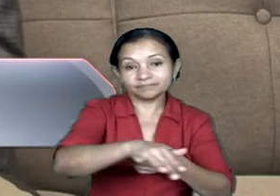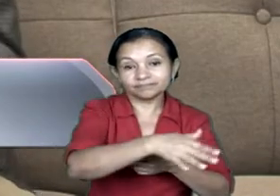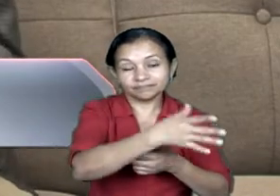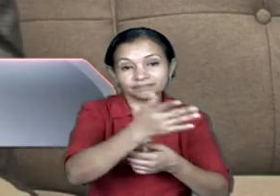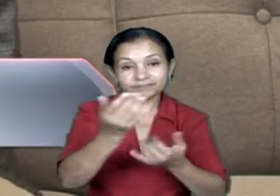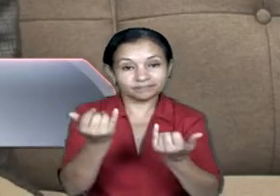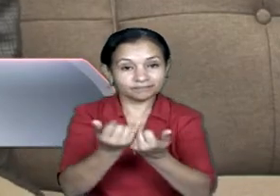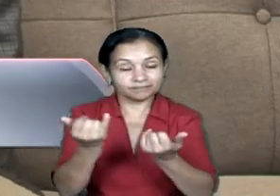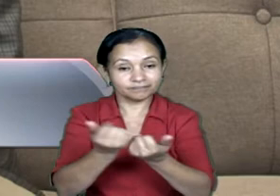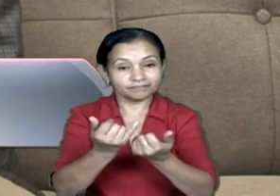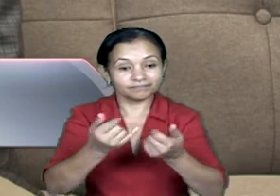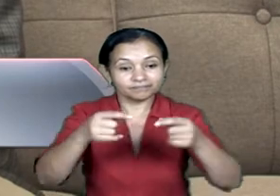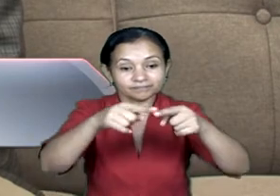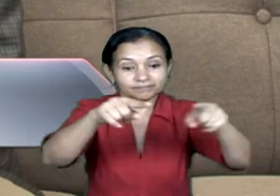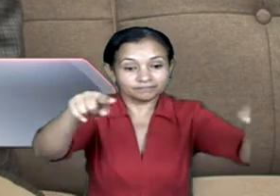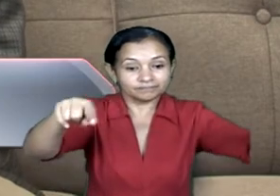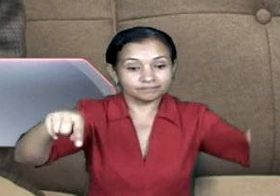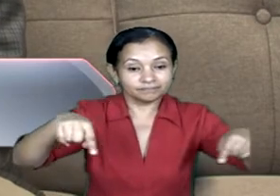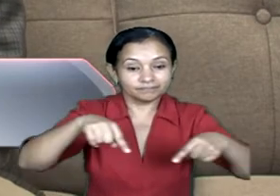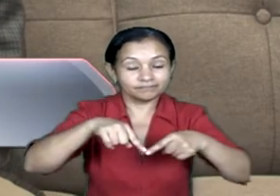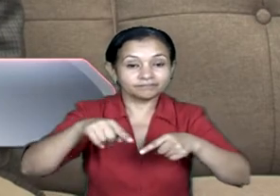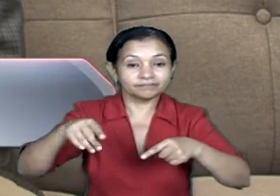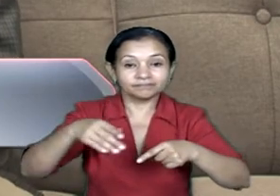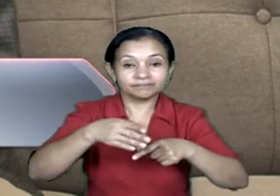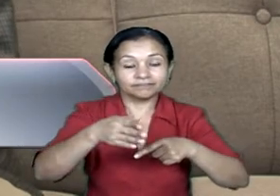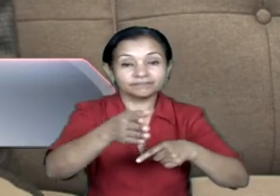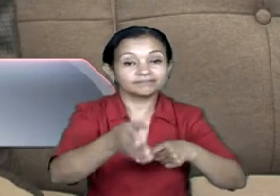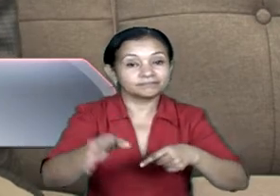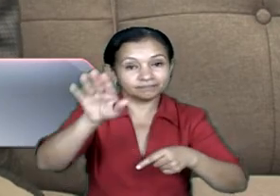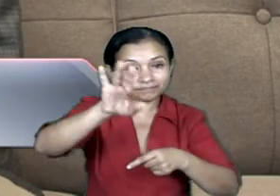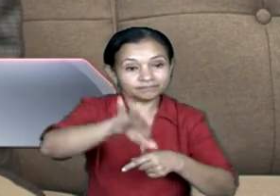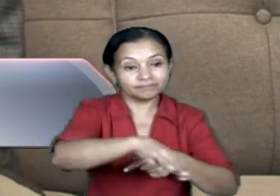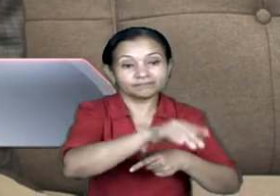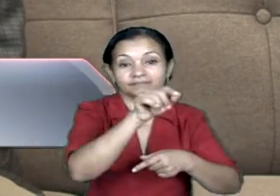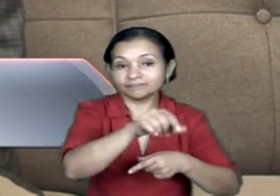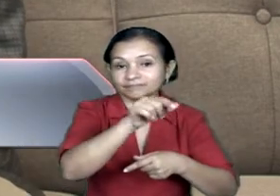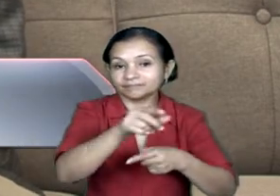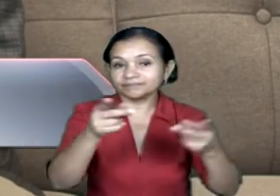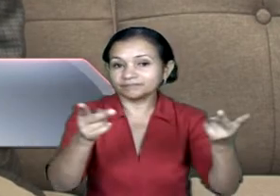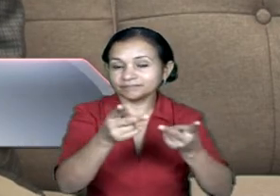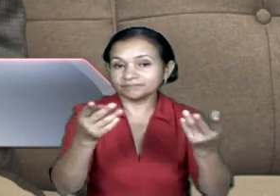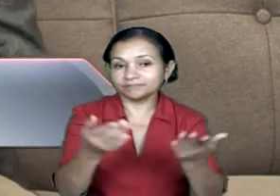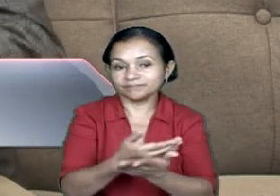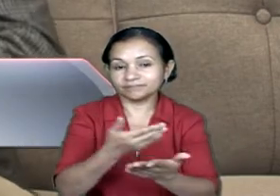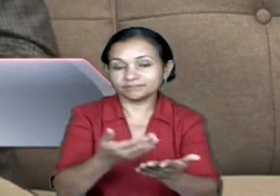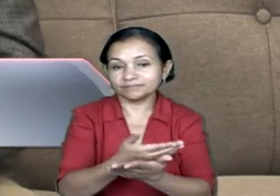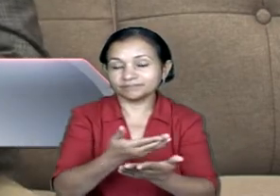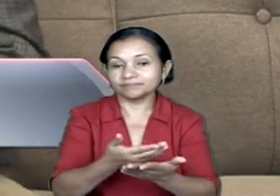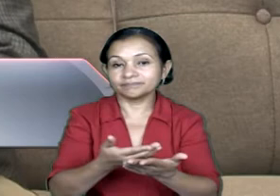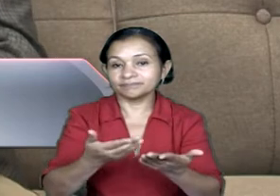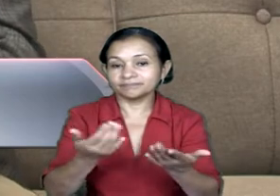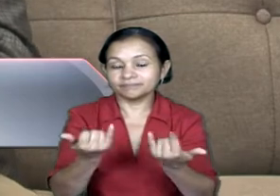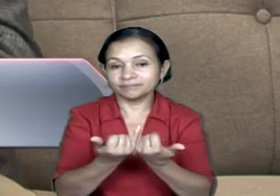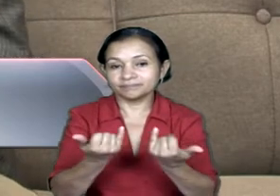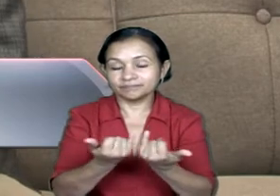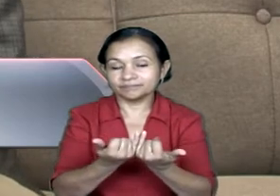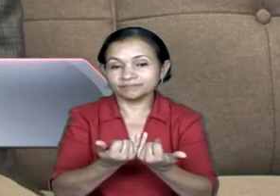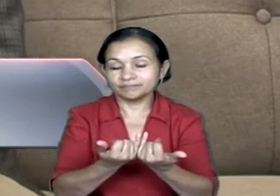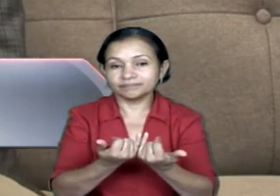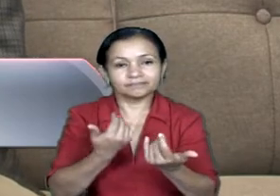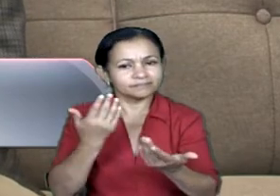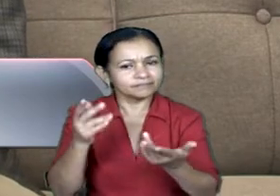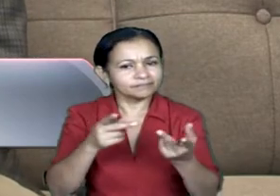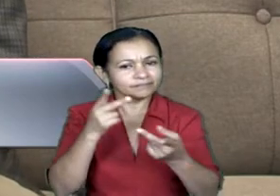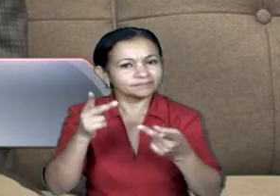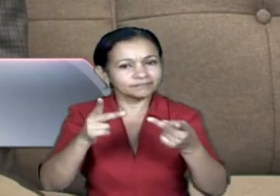decir, cultivo de peces marinos. Eso es por una coincidencia,